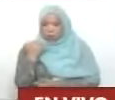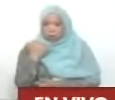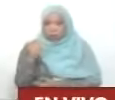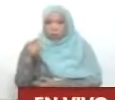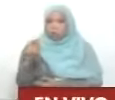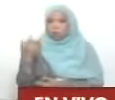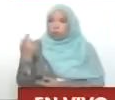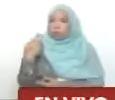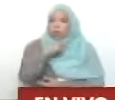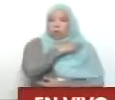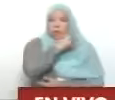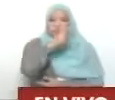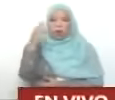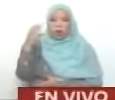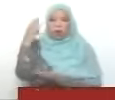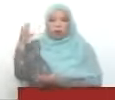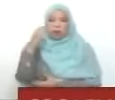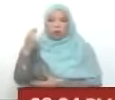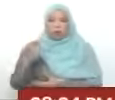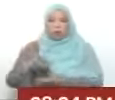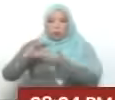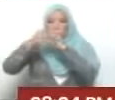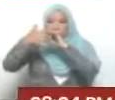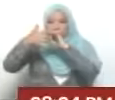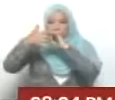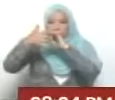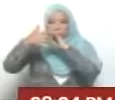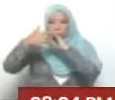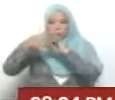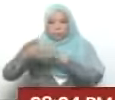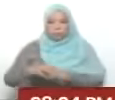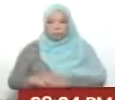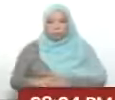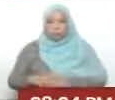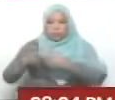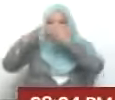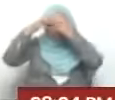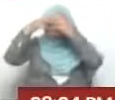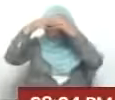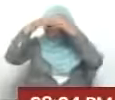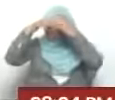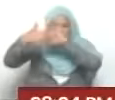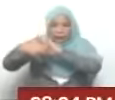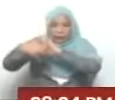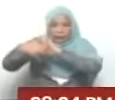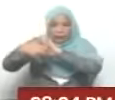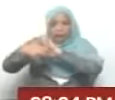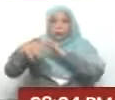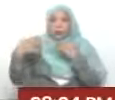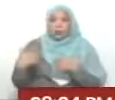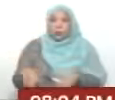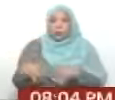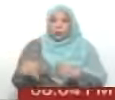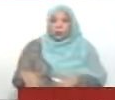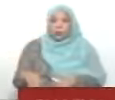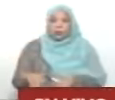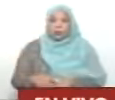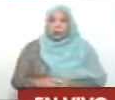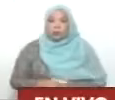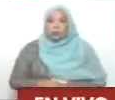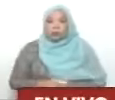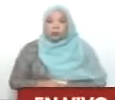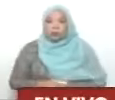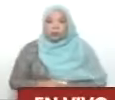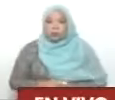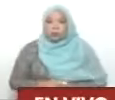canciller. Y el cerebro mío hizo así. Así hizo mi cerebro